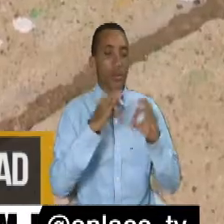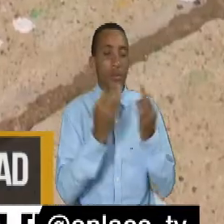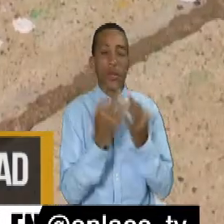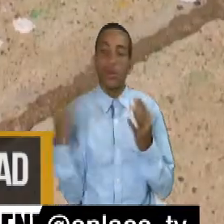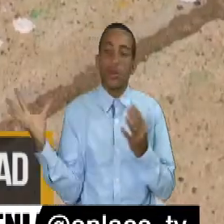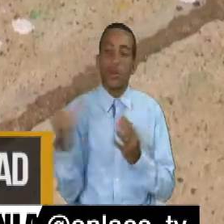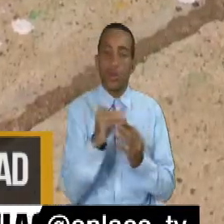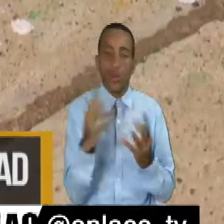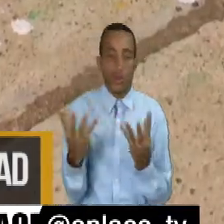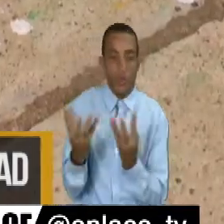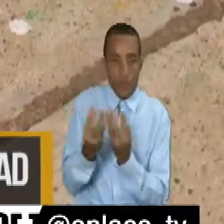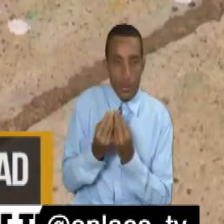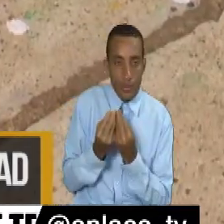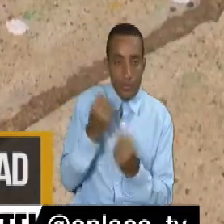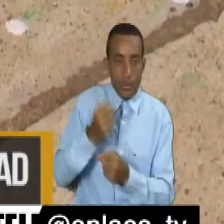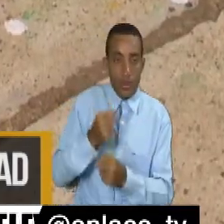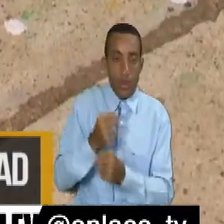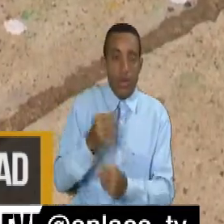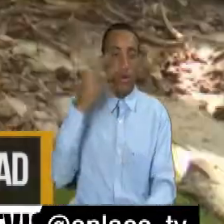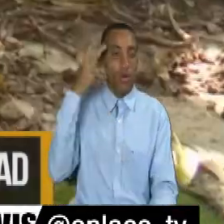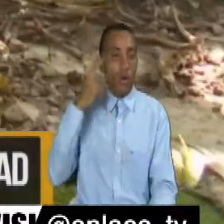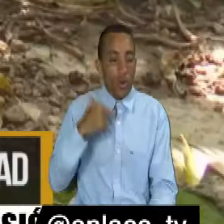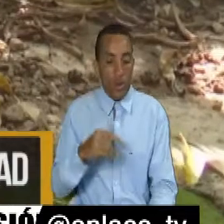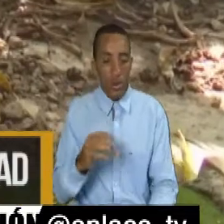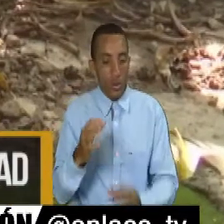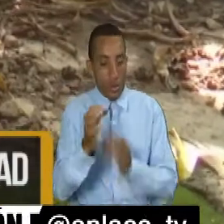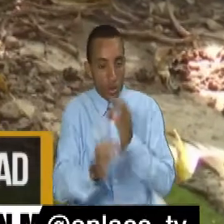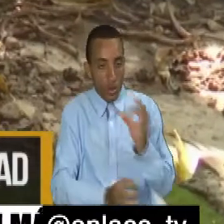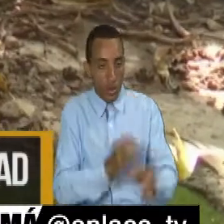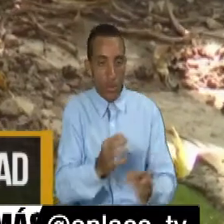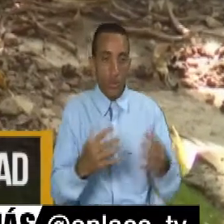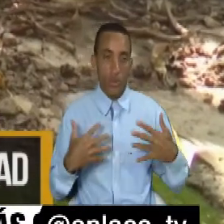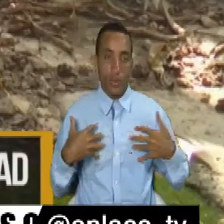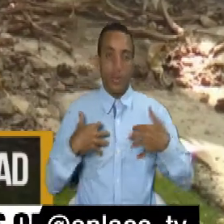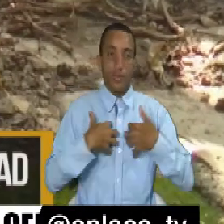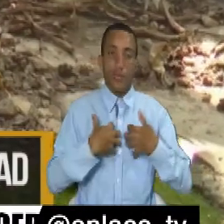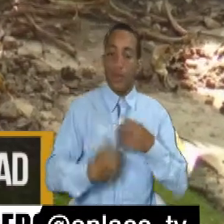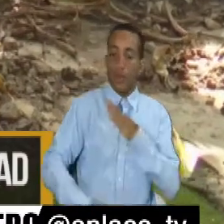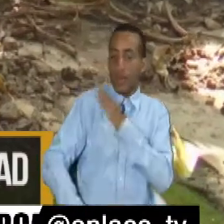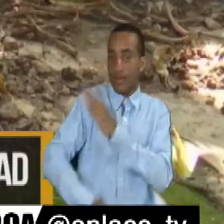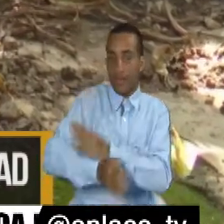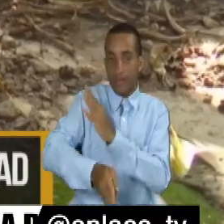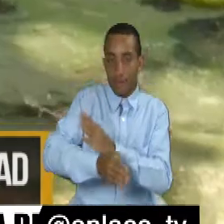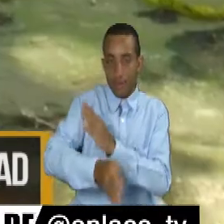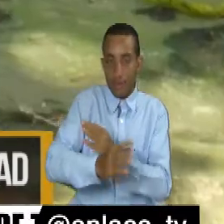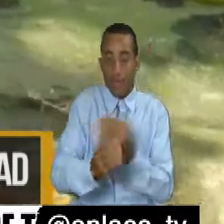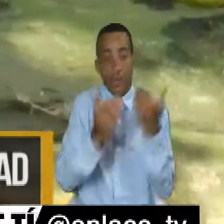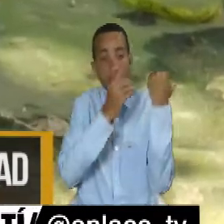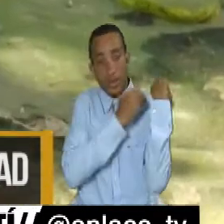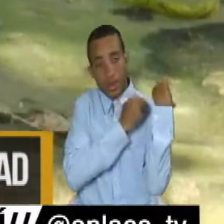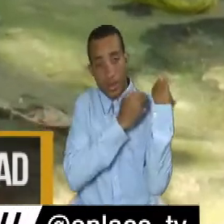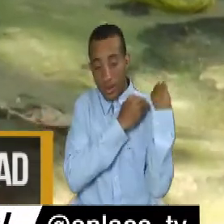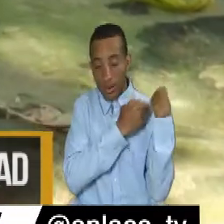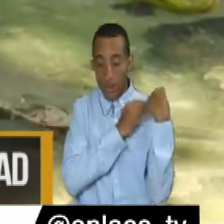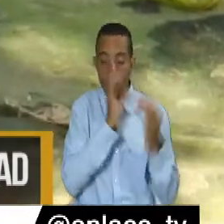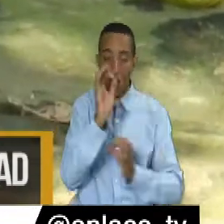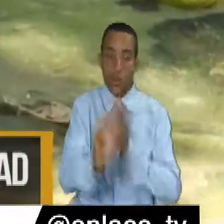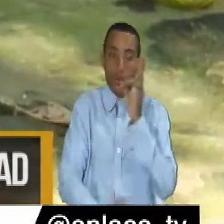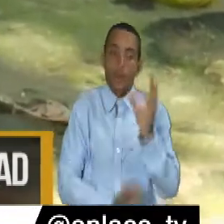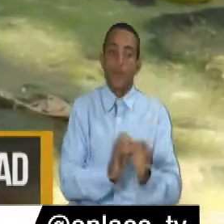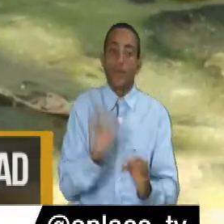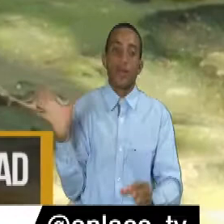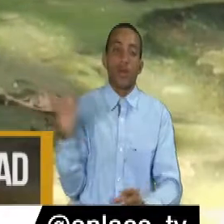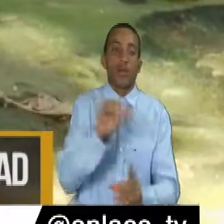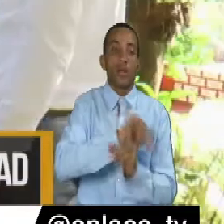trabajo que llevamos cada día por el bien de los animales. Ellos seguirán trabajando por el cuidado animal, una responsabilidad que ataña tanto a la sociedad